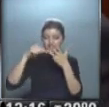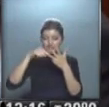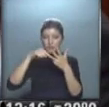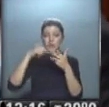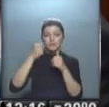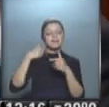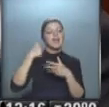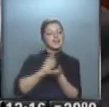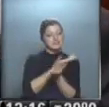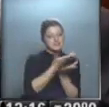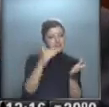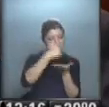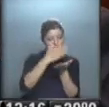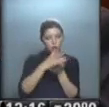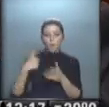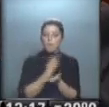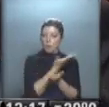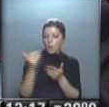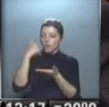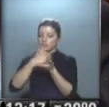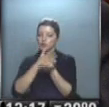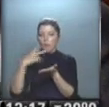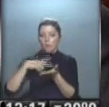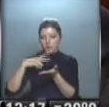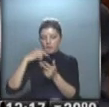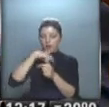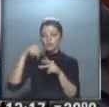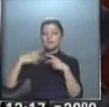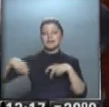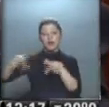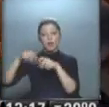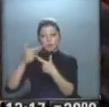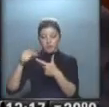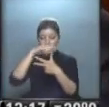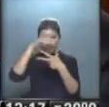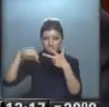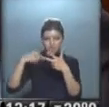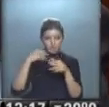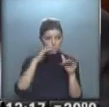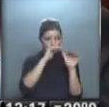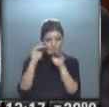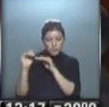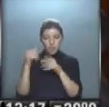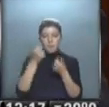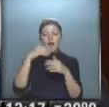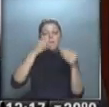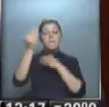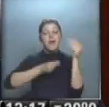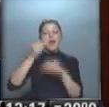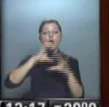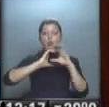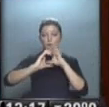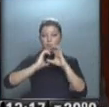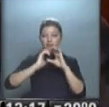el sector público, el sector privado y las organizaciones populares comunitarias sin fines de lucro, para tener un mercado de la comunicación que permita que el conjunto